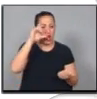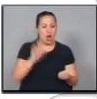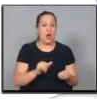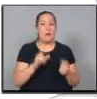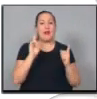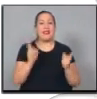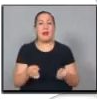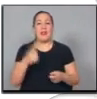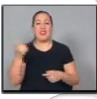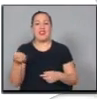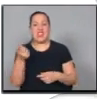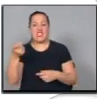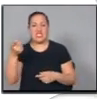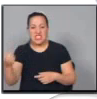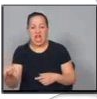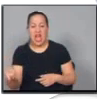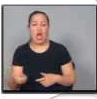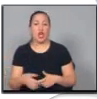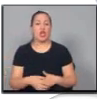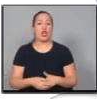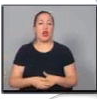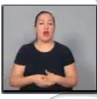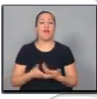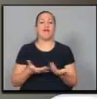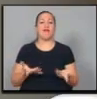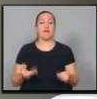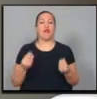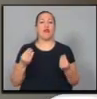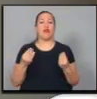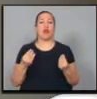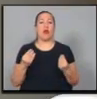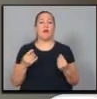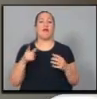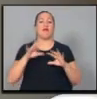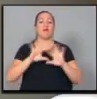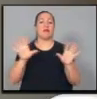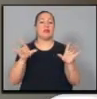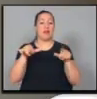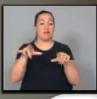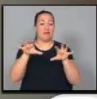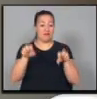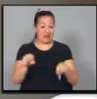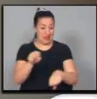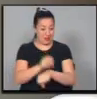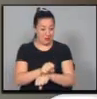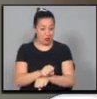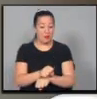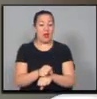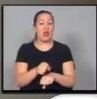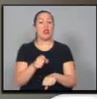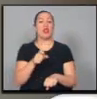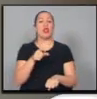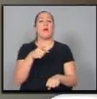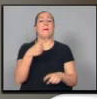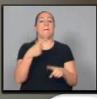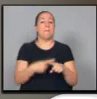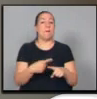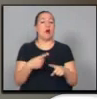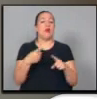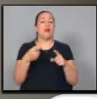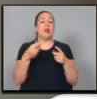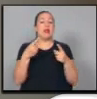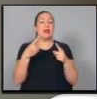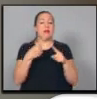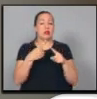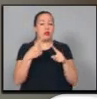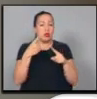el yerno. Digamos, llegan a él y detuvieron en su momento a Arce López por todas las conexiones que se hicieron a través